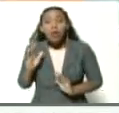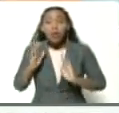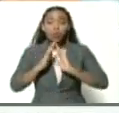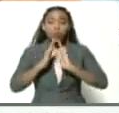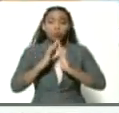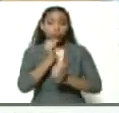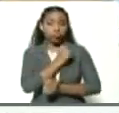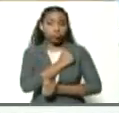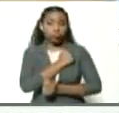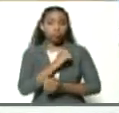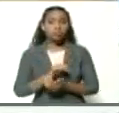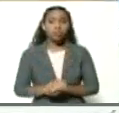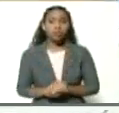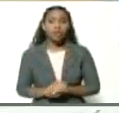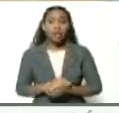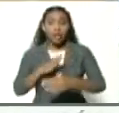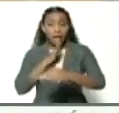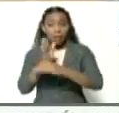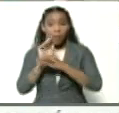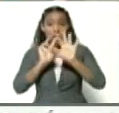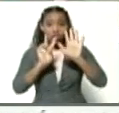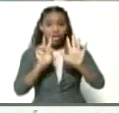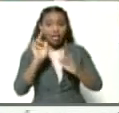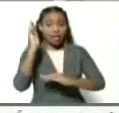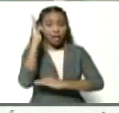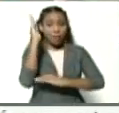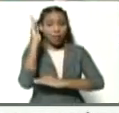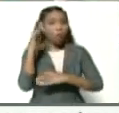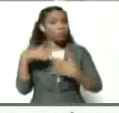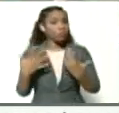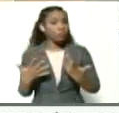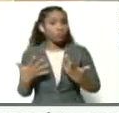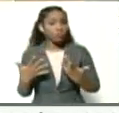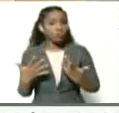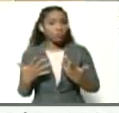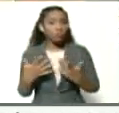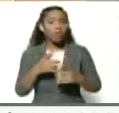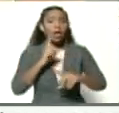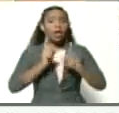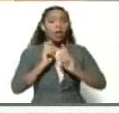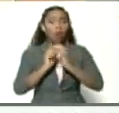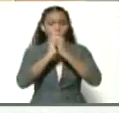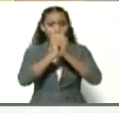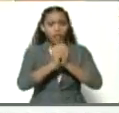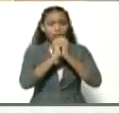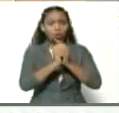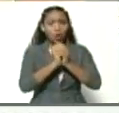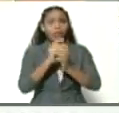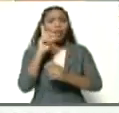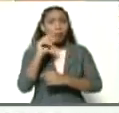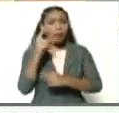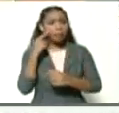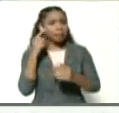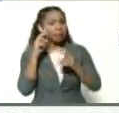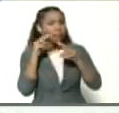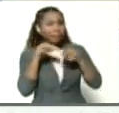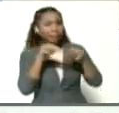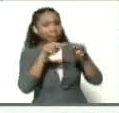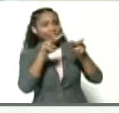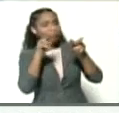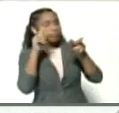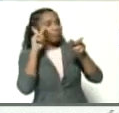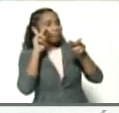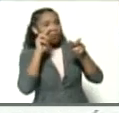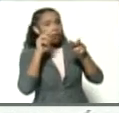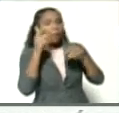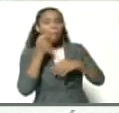cristiano. Íbamos a los siete templos, y en los siete templos uno oraba, y además contemplaba la arquitectura, la belleza de los